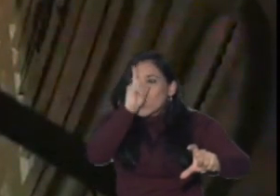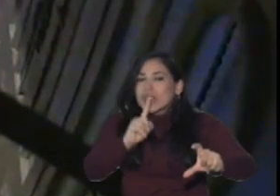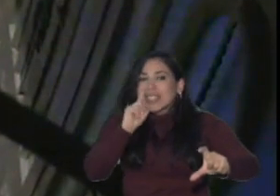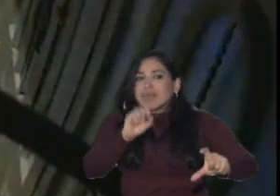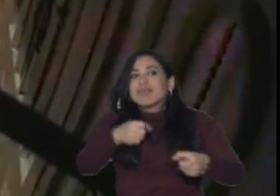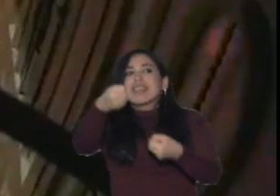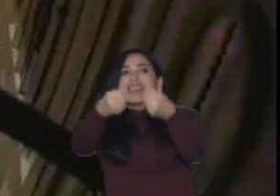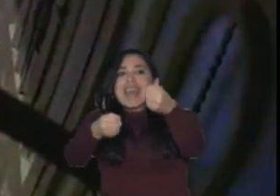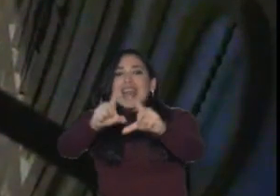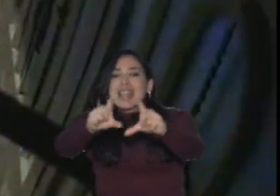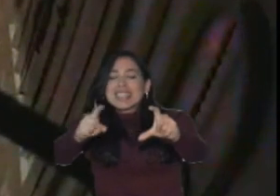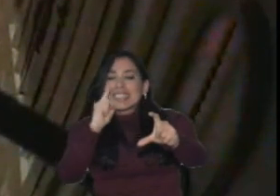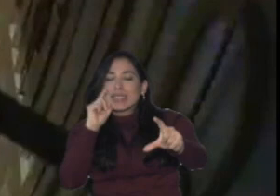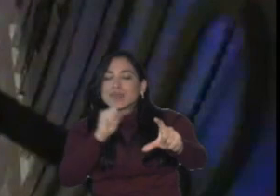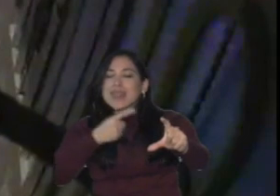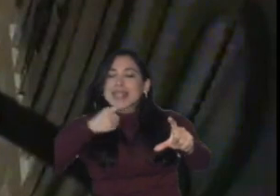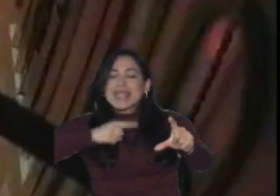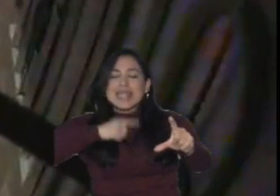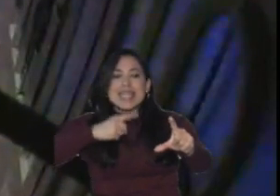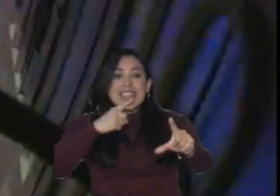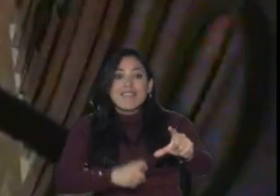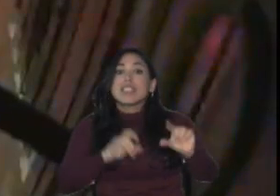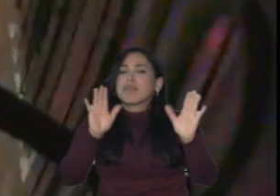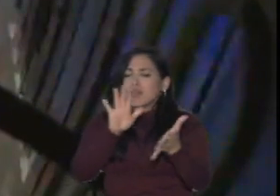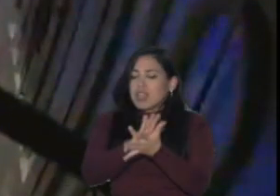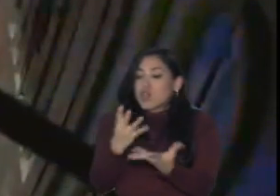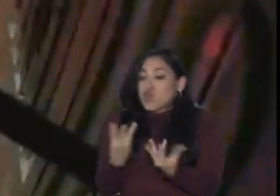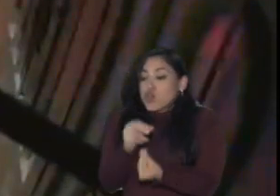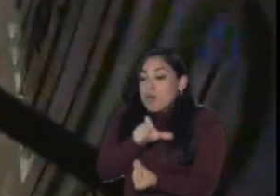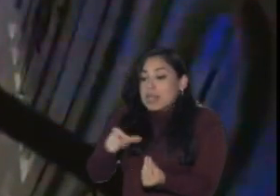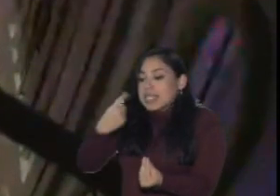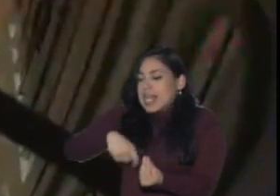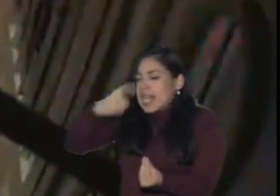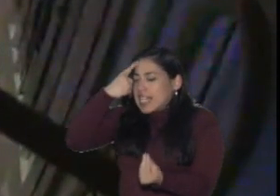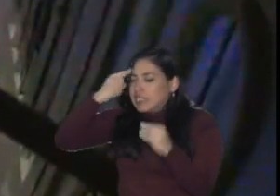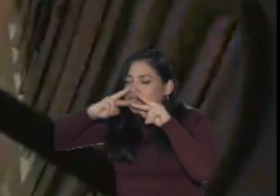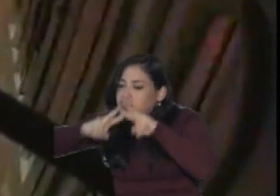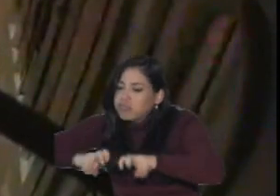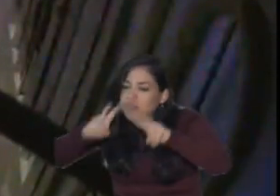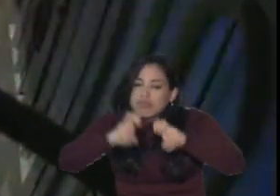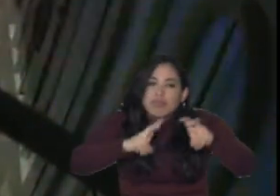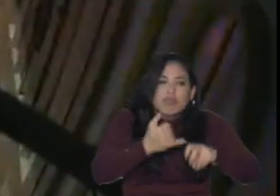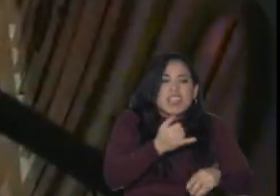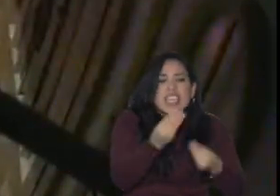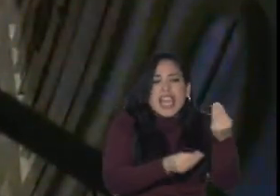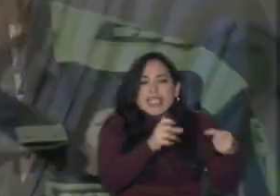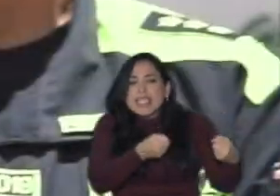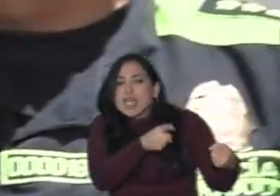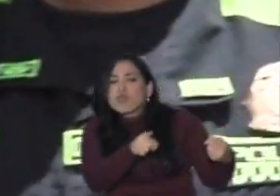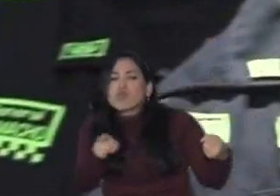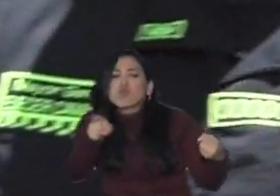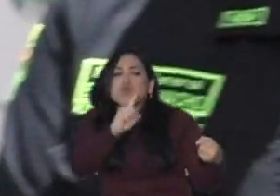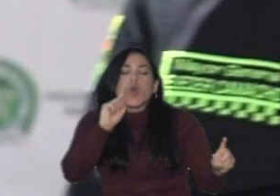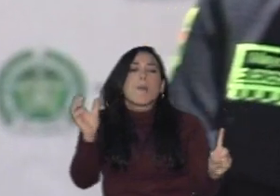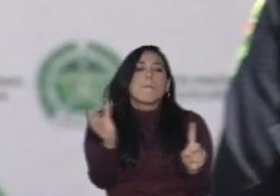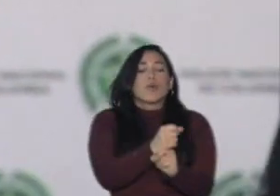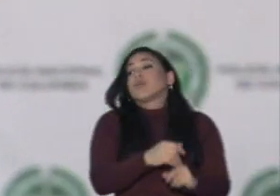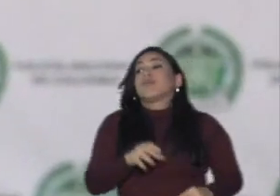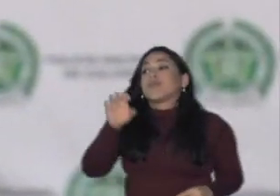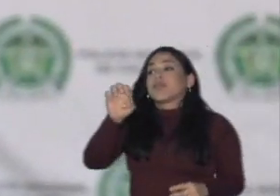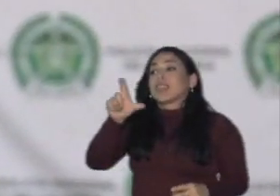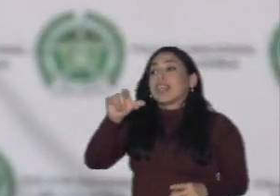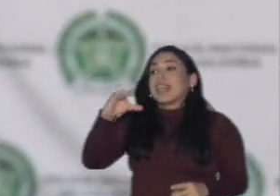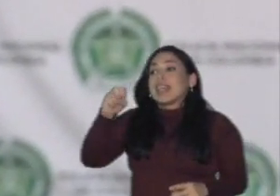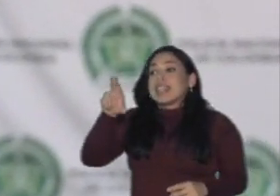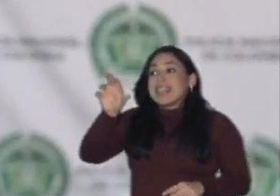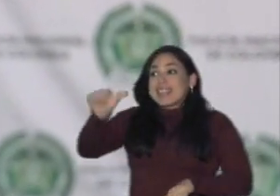características de vehículos y motocicleta, pero ese ya está los investigadores haciendo ese recorrido para poderlo establecer. Muchas gracias, general Eliezer Camacho, comandante de